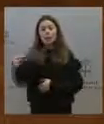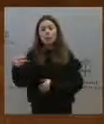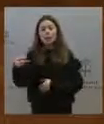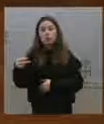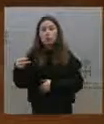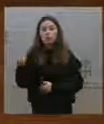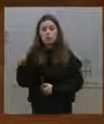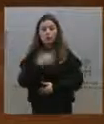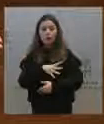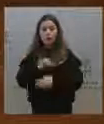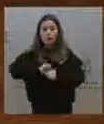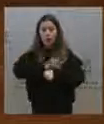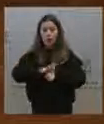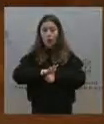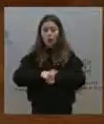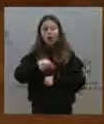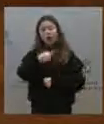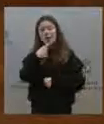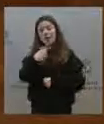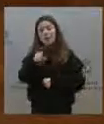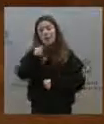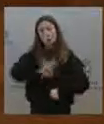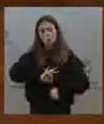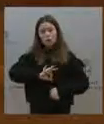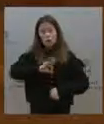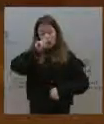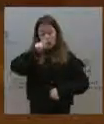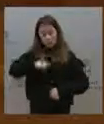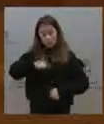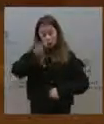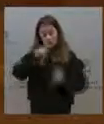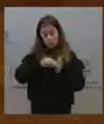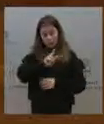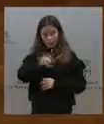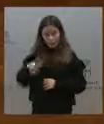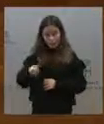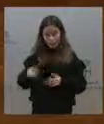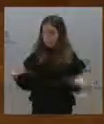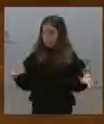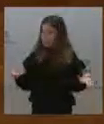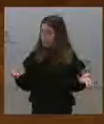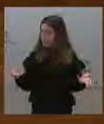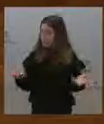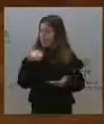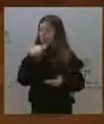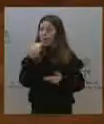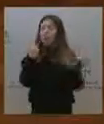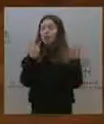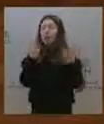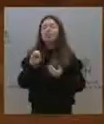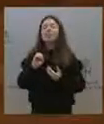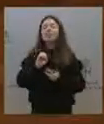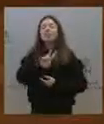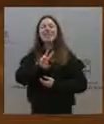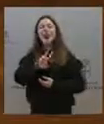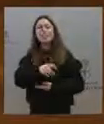a partir del 1 de enero de este mismo año. Y no contamos los casi 80 millones de euros del Fondo Nacional que probablemente haya que devolver,